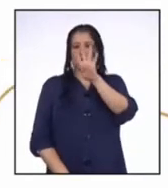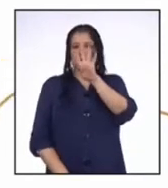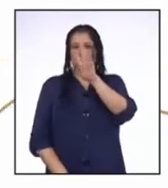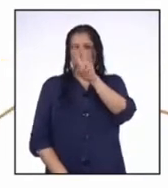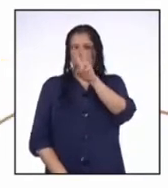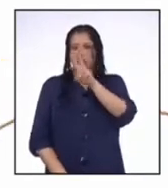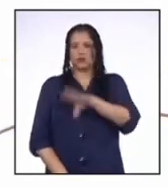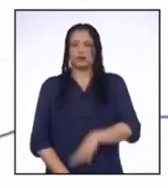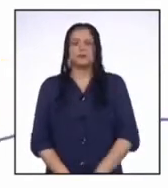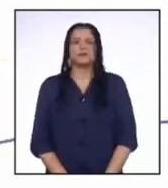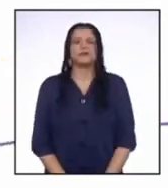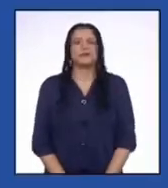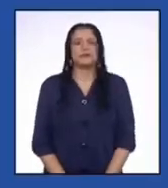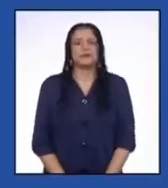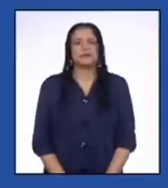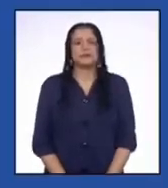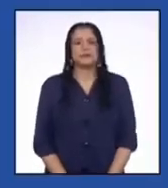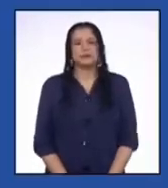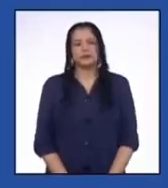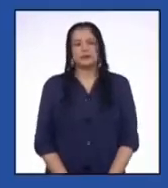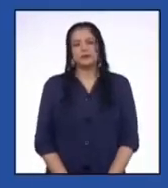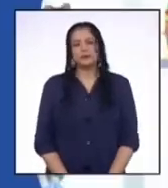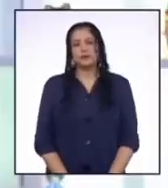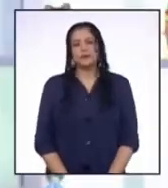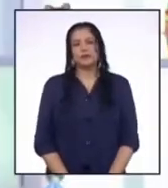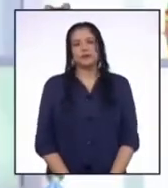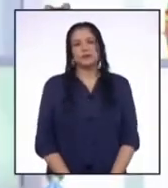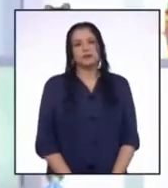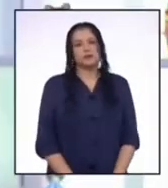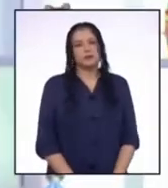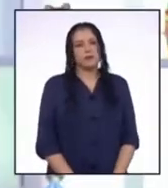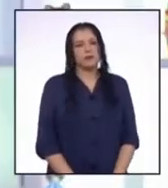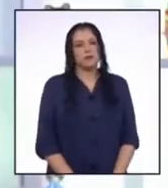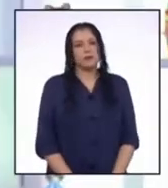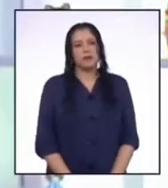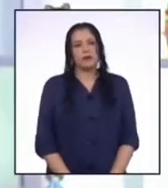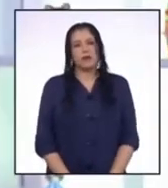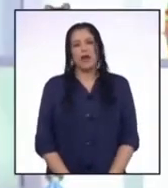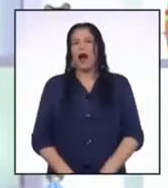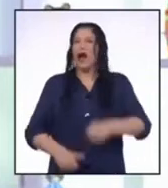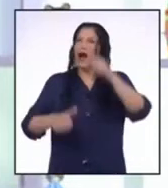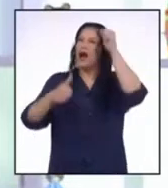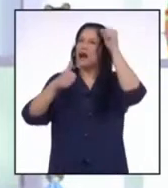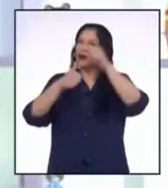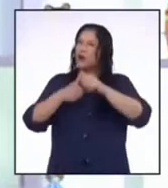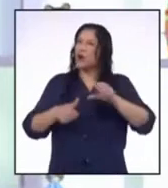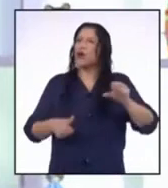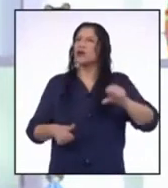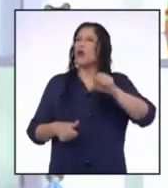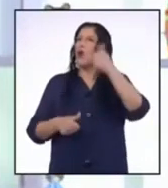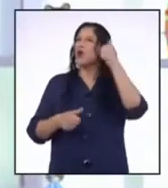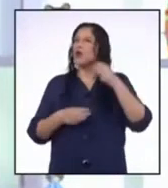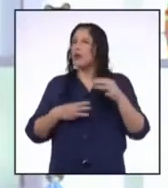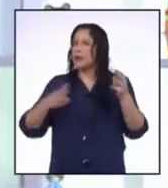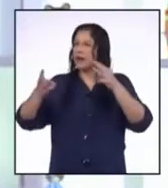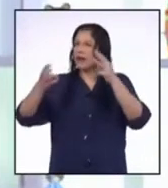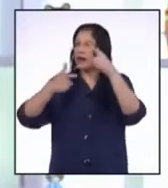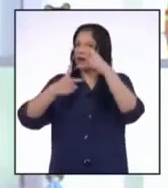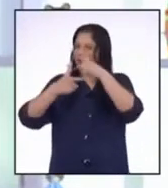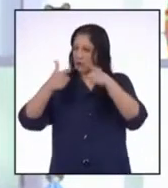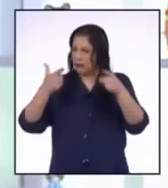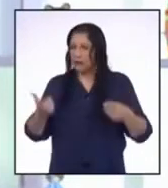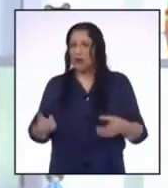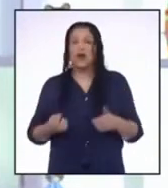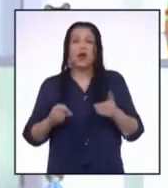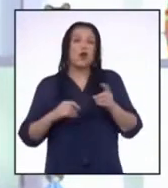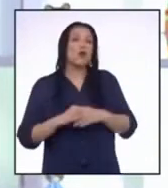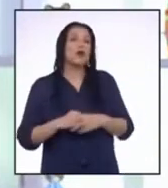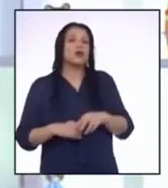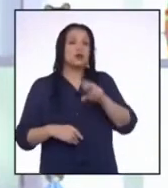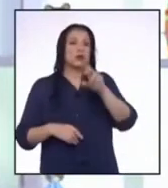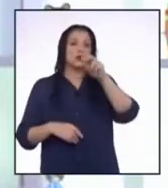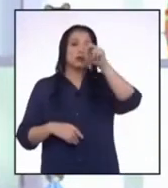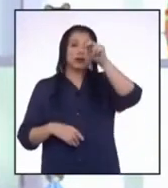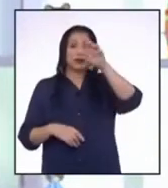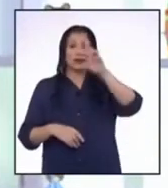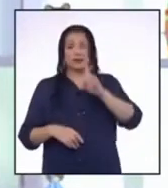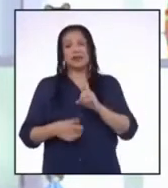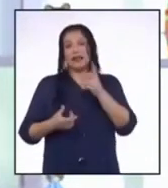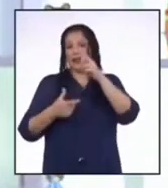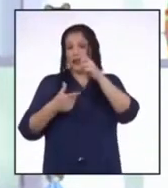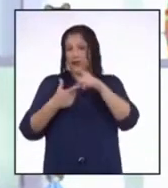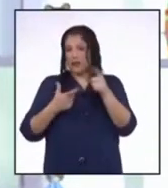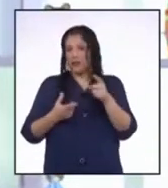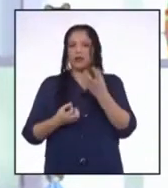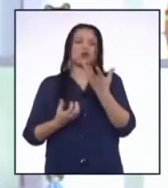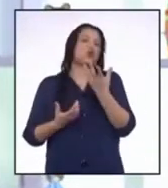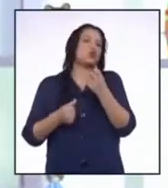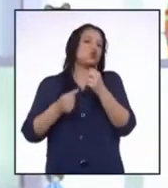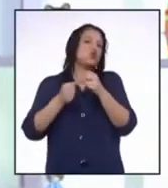242 10 milésimos. Recuerdo otro caso de división con decimales, cuando el dividendo es un número decimal y el